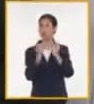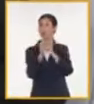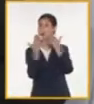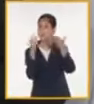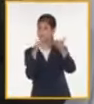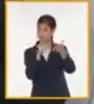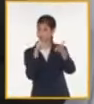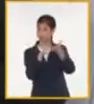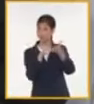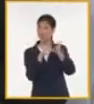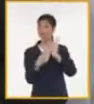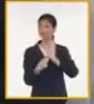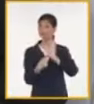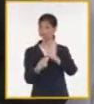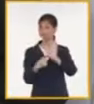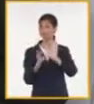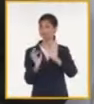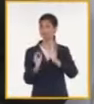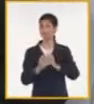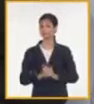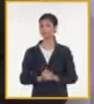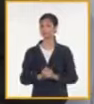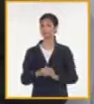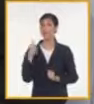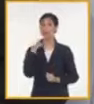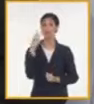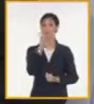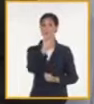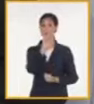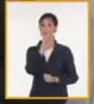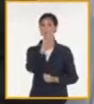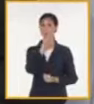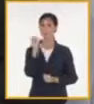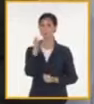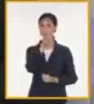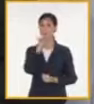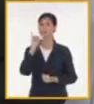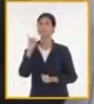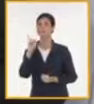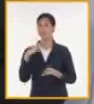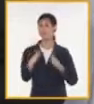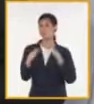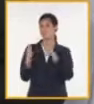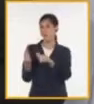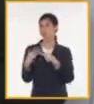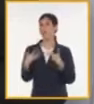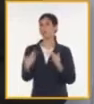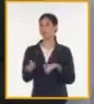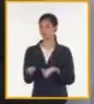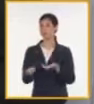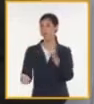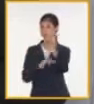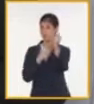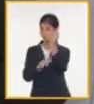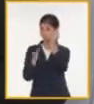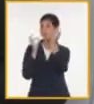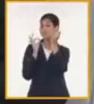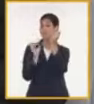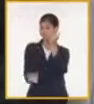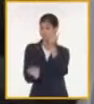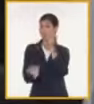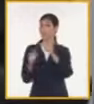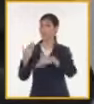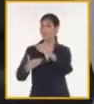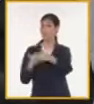agosto del 2016 se le entregaron a las autoridades estadounidenses evidencias físicas y testimoniales sobre cuatro